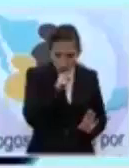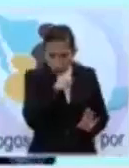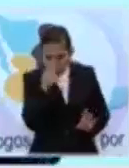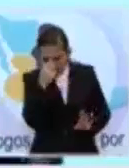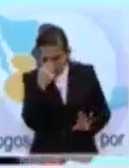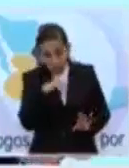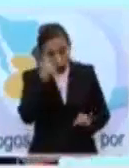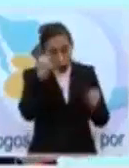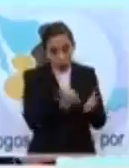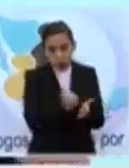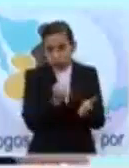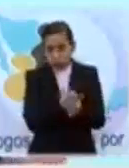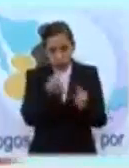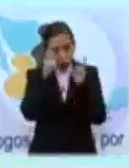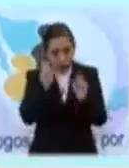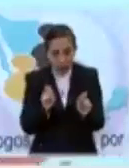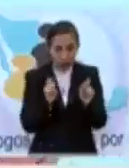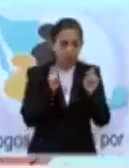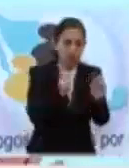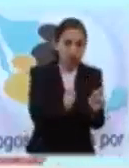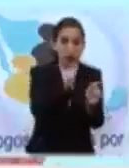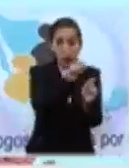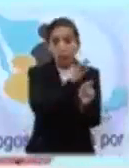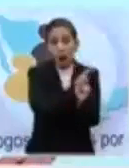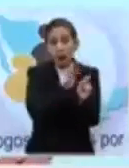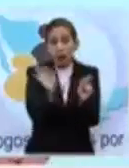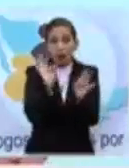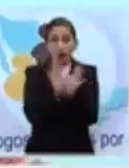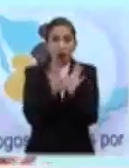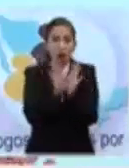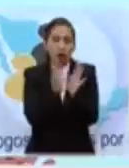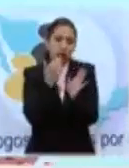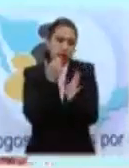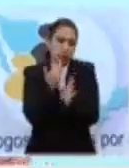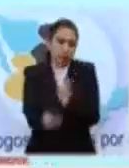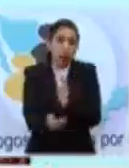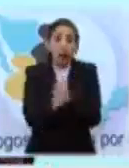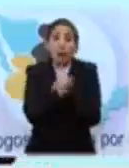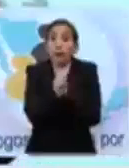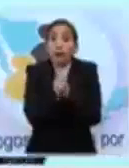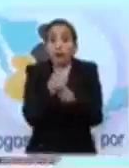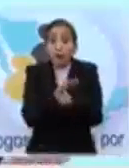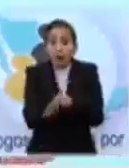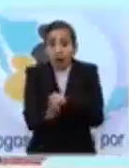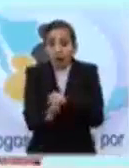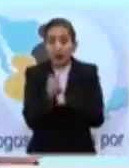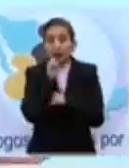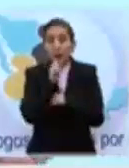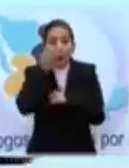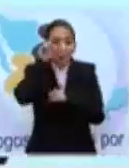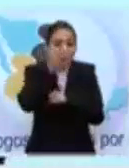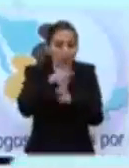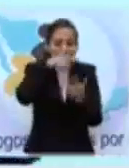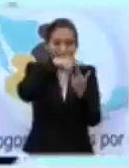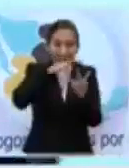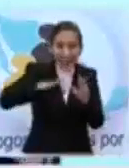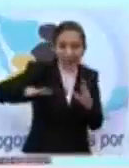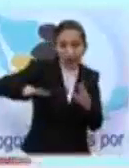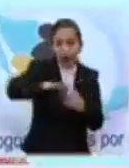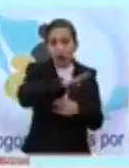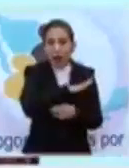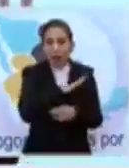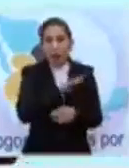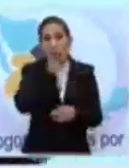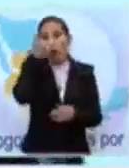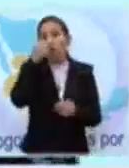era obligatorio ponerles los anteojos, lo cual podría sonar como muy razonable. El problema es que también en esa misma región existía por